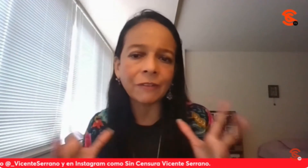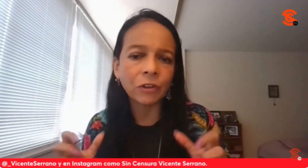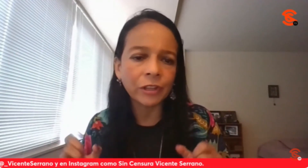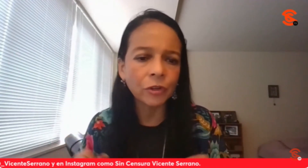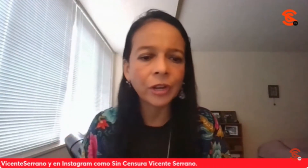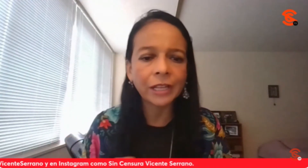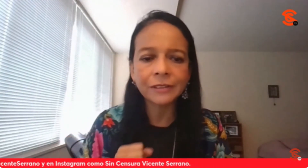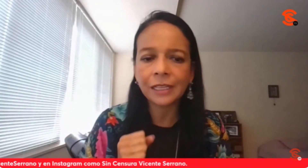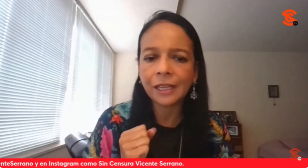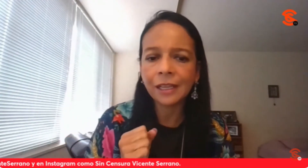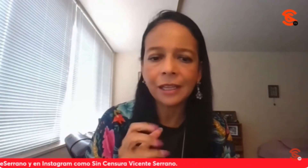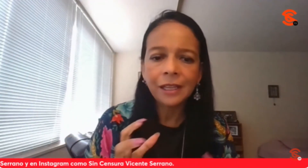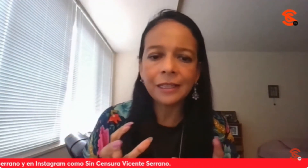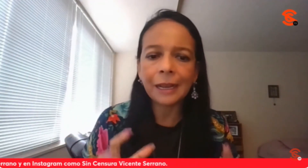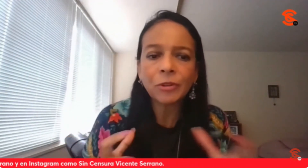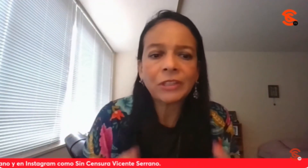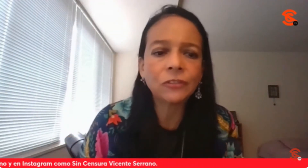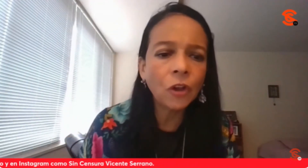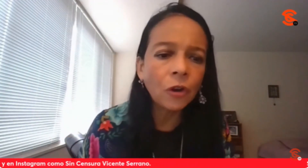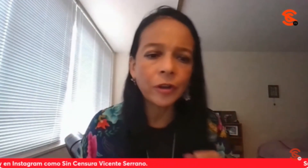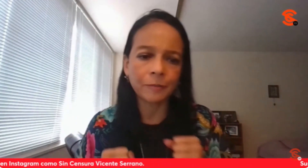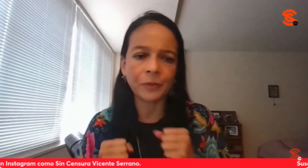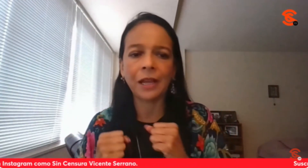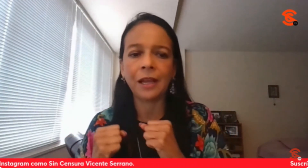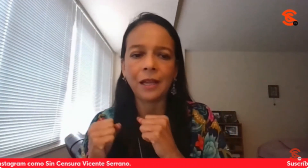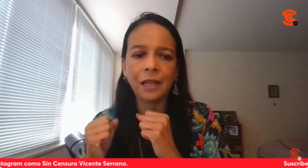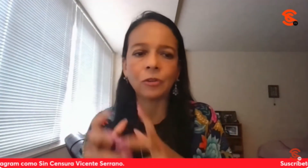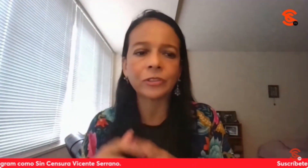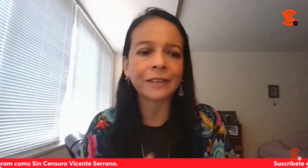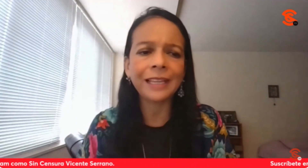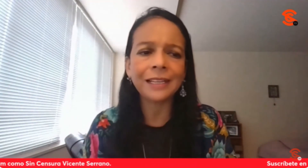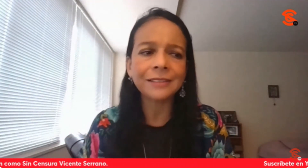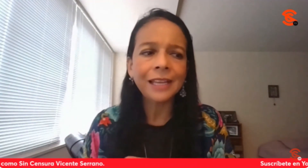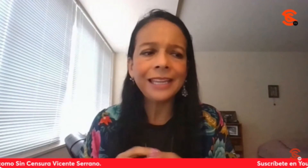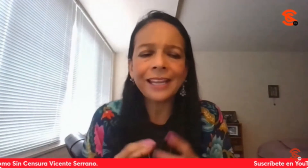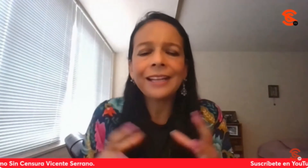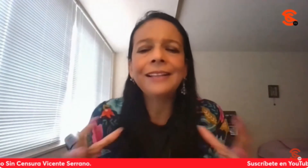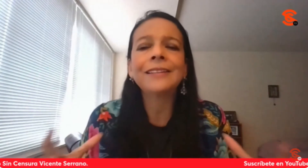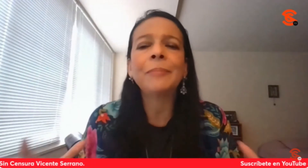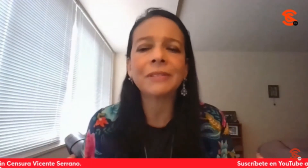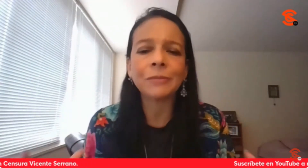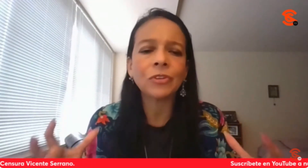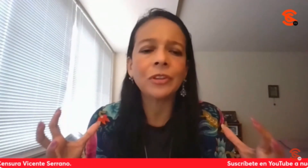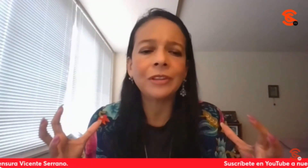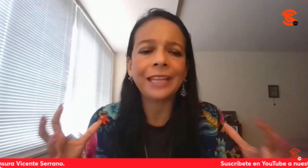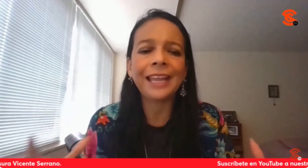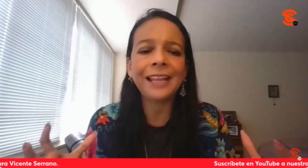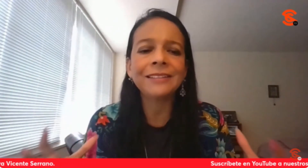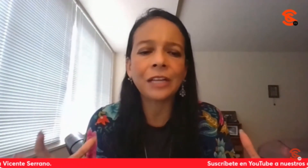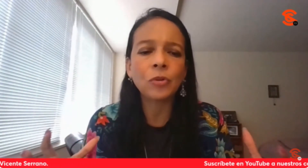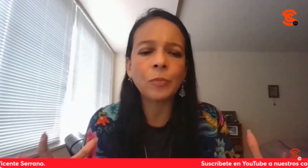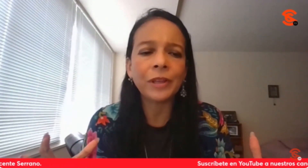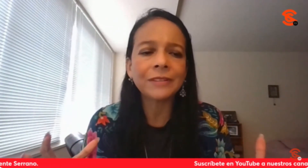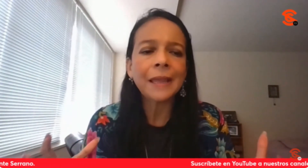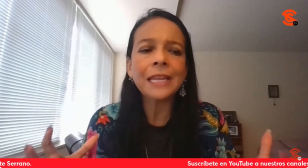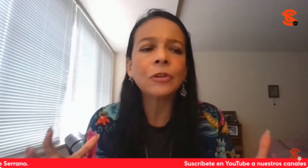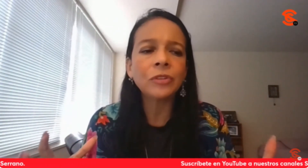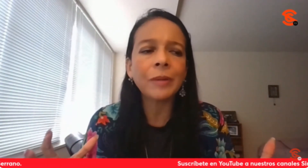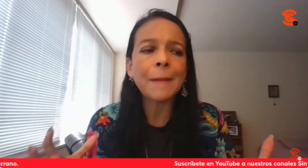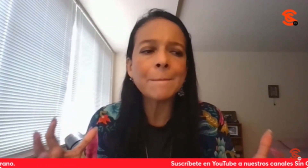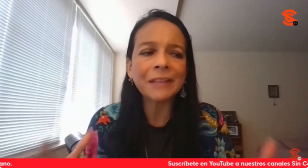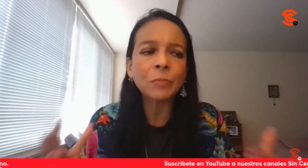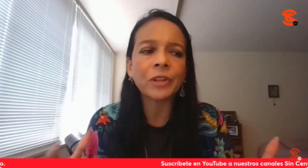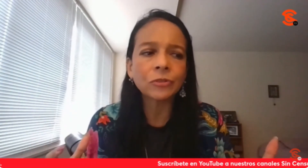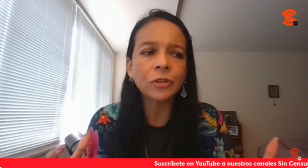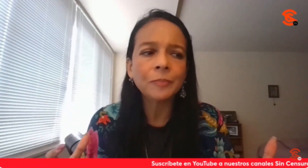del tráfico de drogas, de la protección a los carteles, y generan esa percepción de que este grupo es